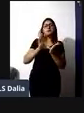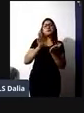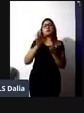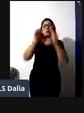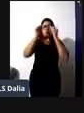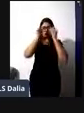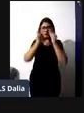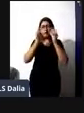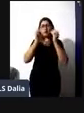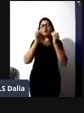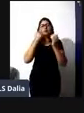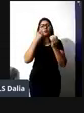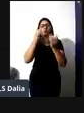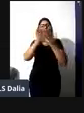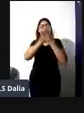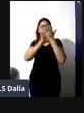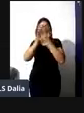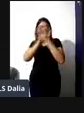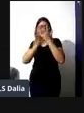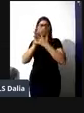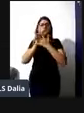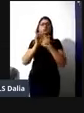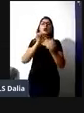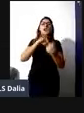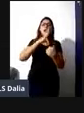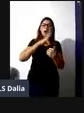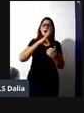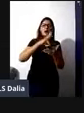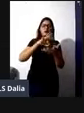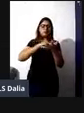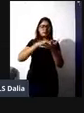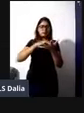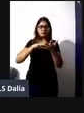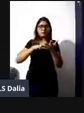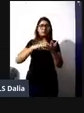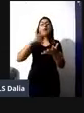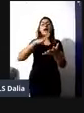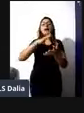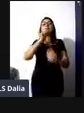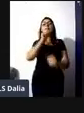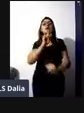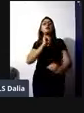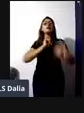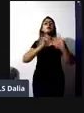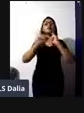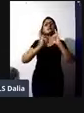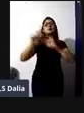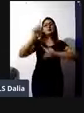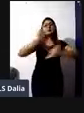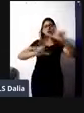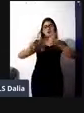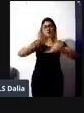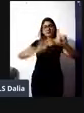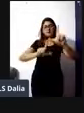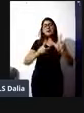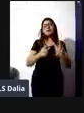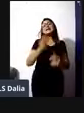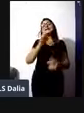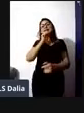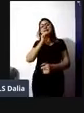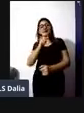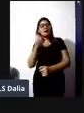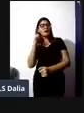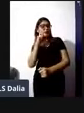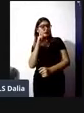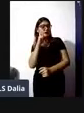viene el texto, pero también viene con intérprete de lengua de señas y también viene en audio. Si